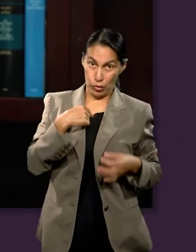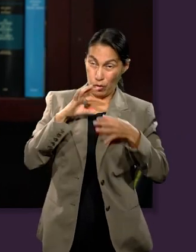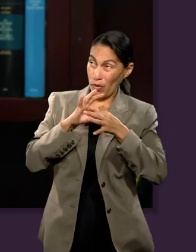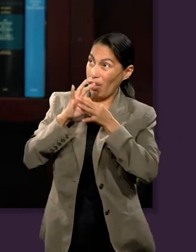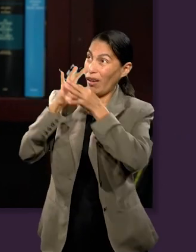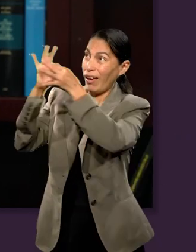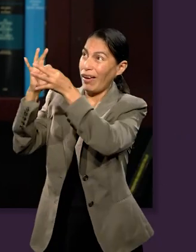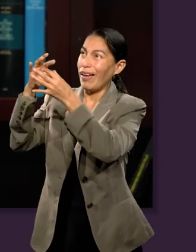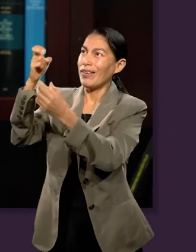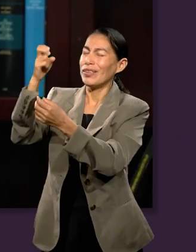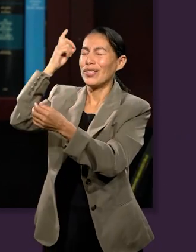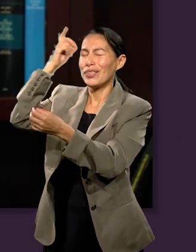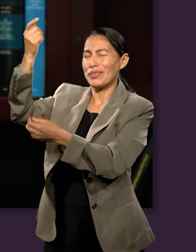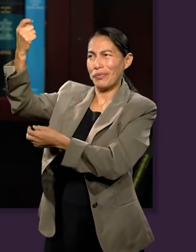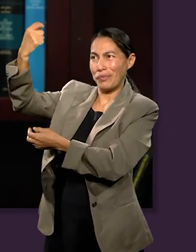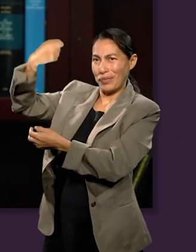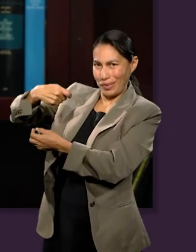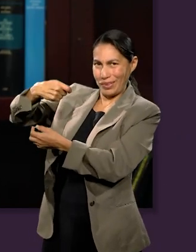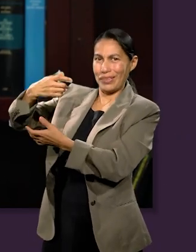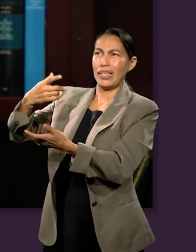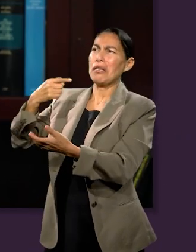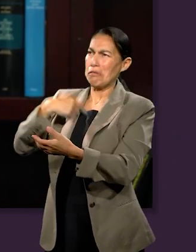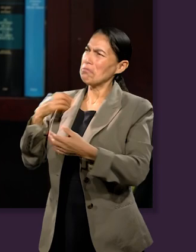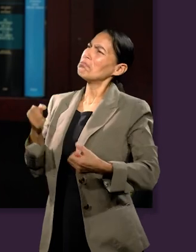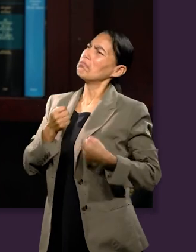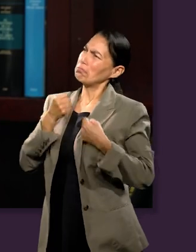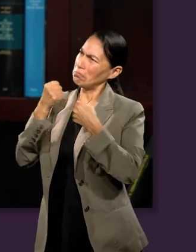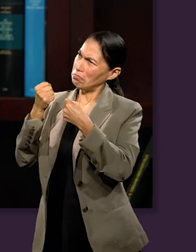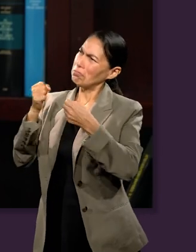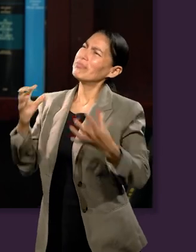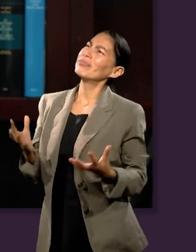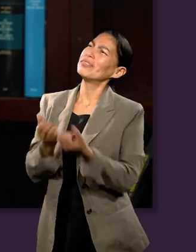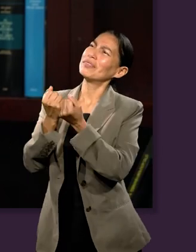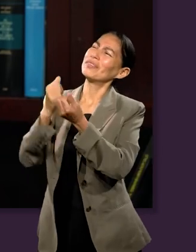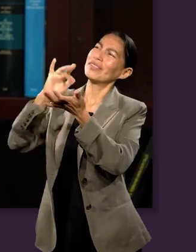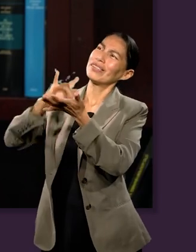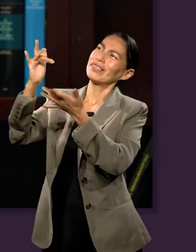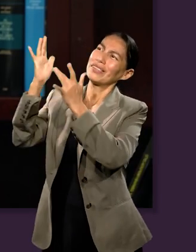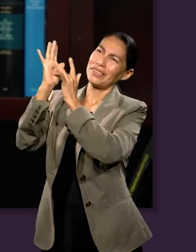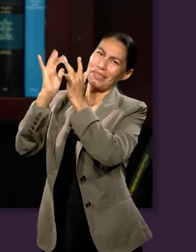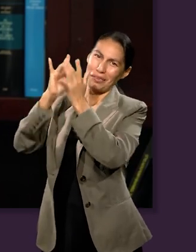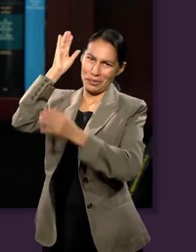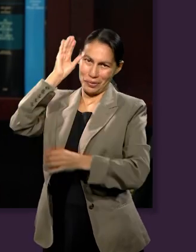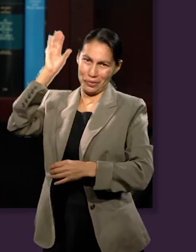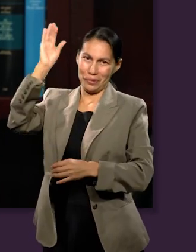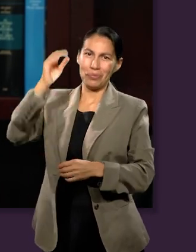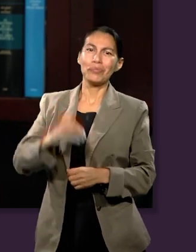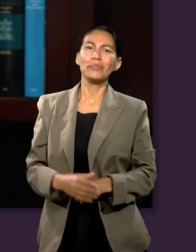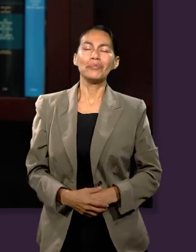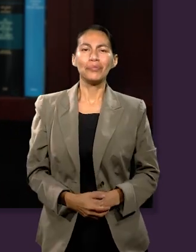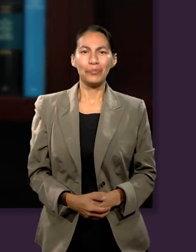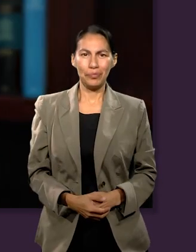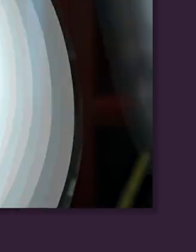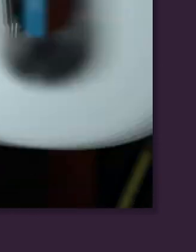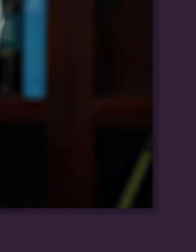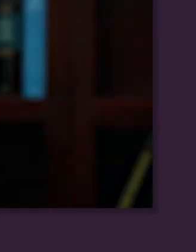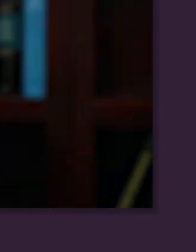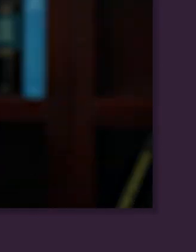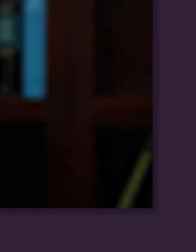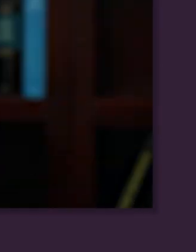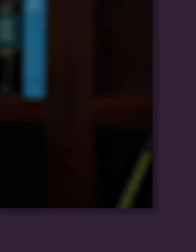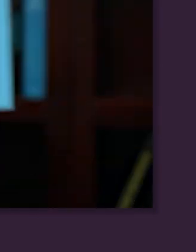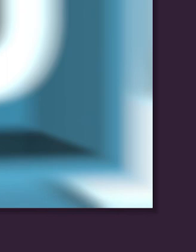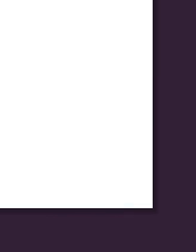recibiremos las bendiciones de la palabra de Dios Y tenemos la seguridad que somos salvos en Cristo Jesús